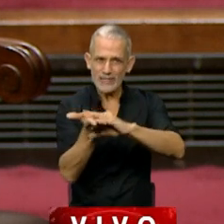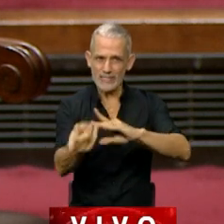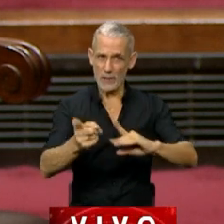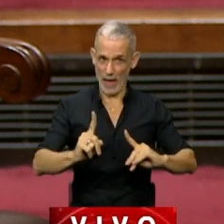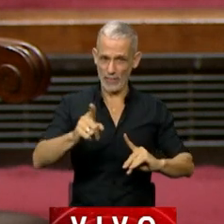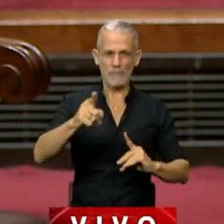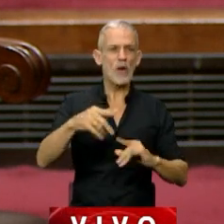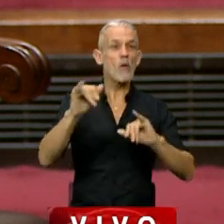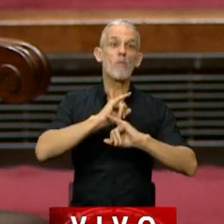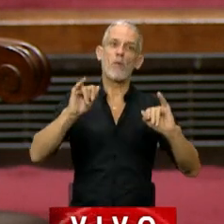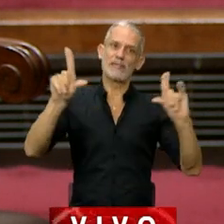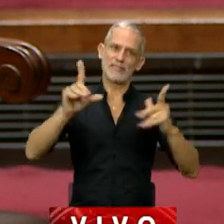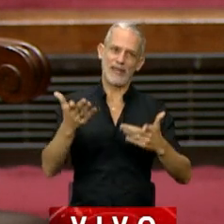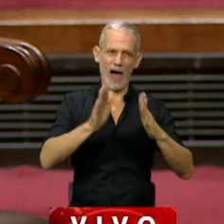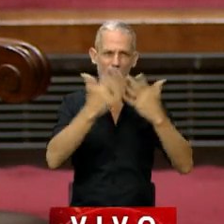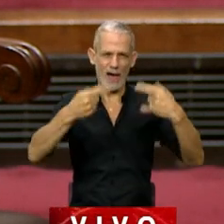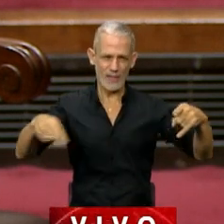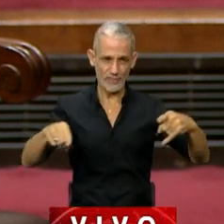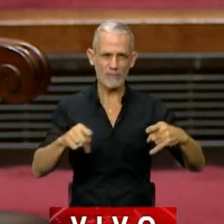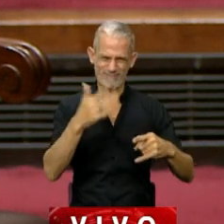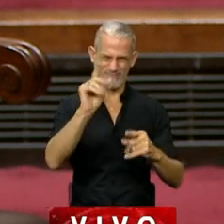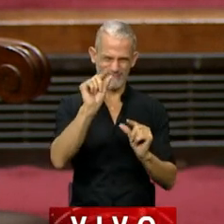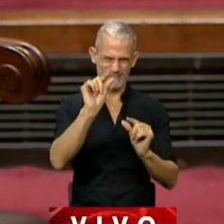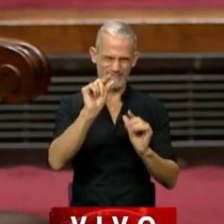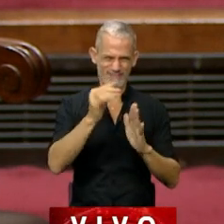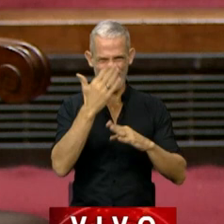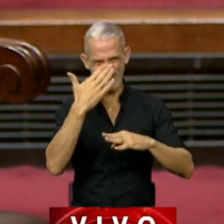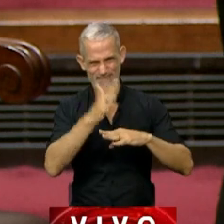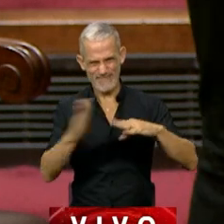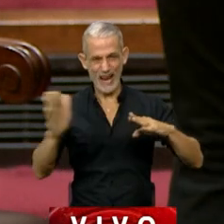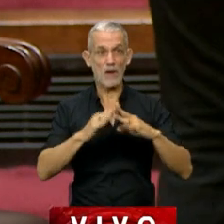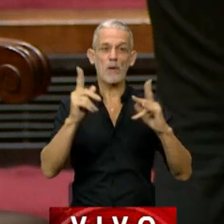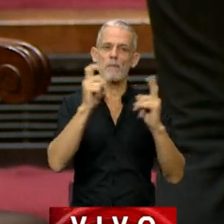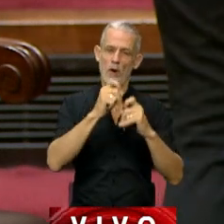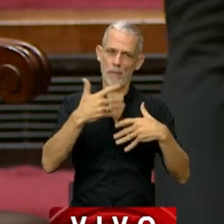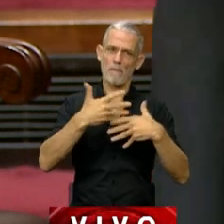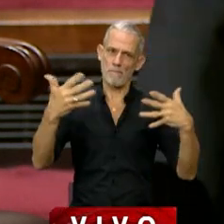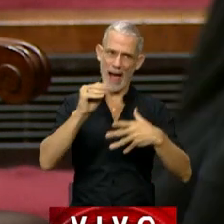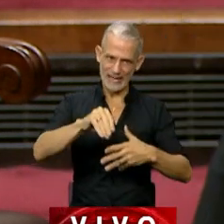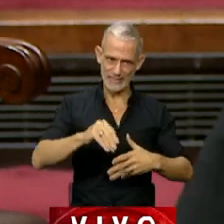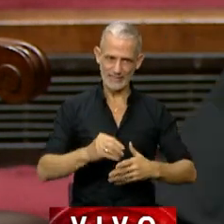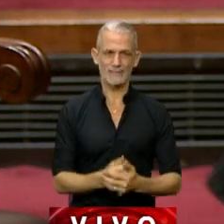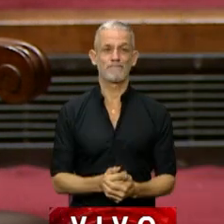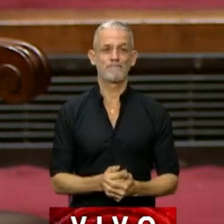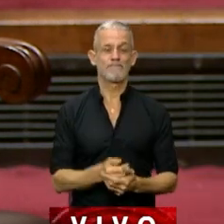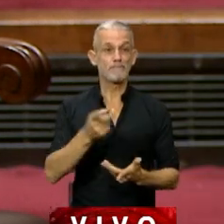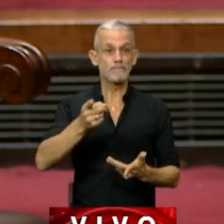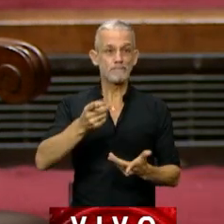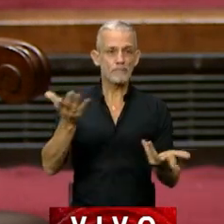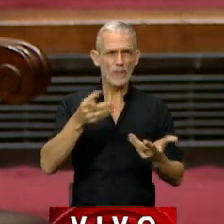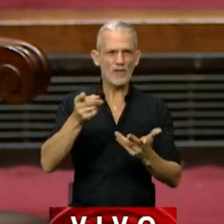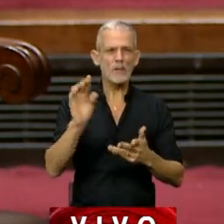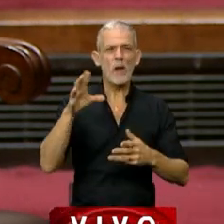Trabajar sobre el tema de la publicidad, que ya nos vamos a referir un poquito hacia el final, es un problema mucho más amplio que este de la